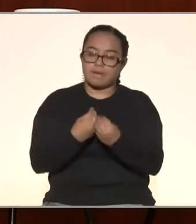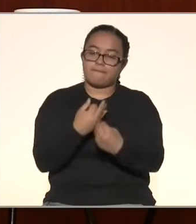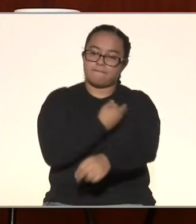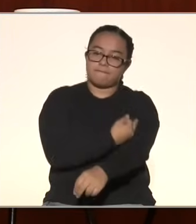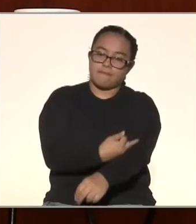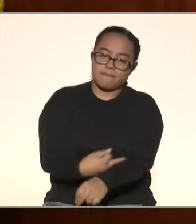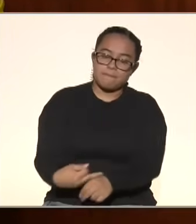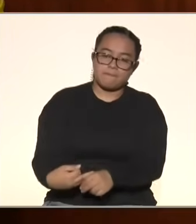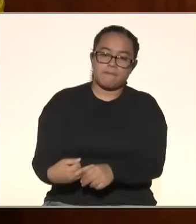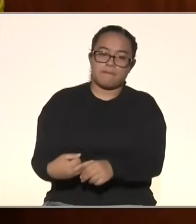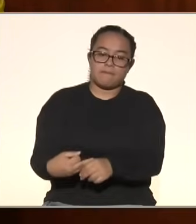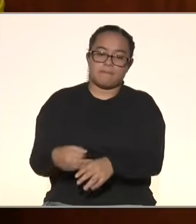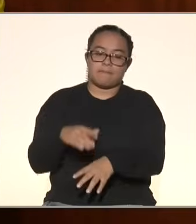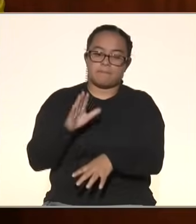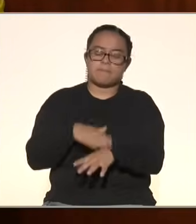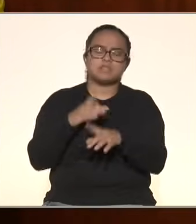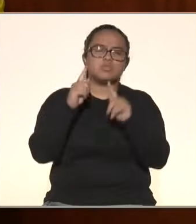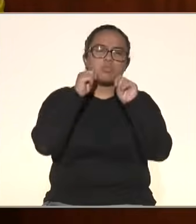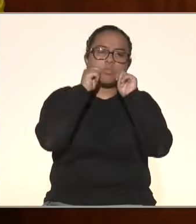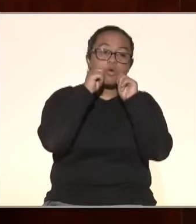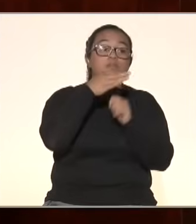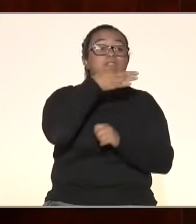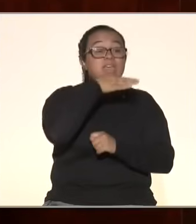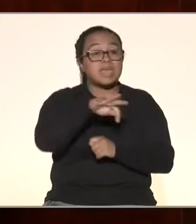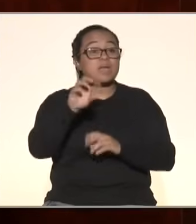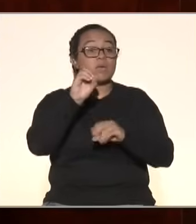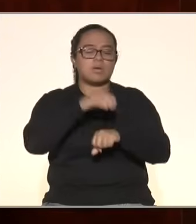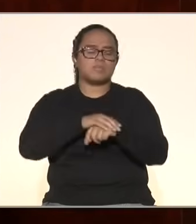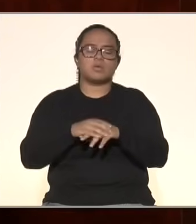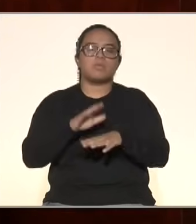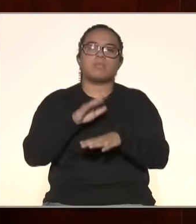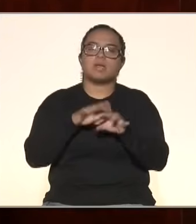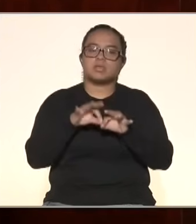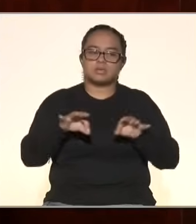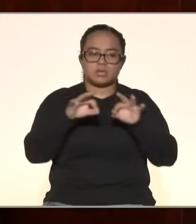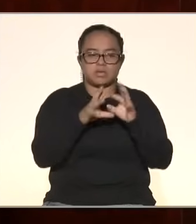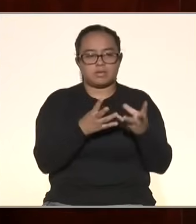familia, para estar con la familia más allá de ir con fiestas o amigos.